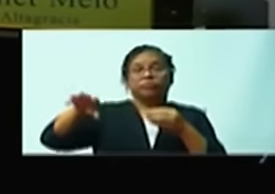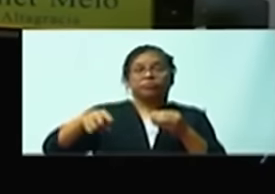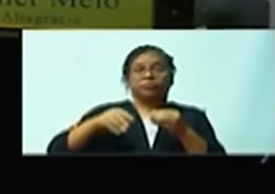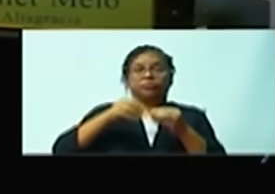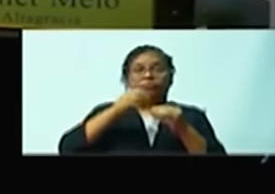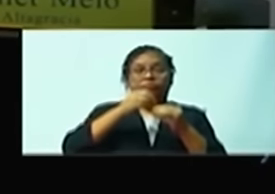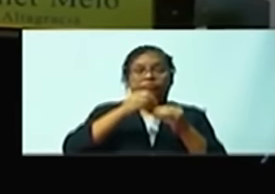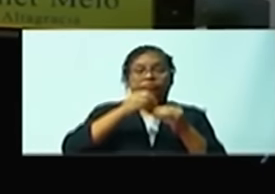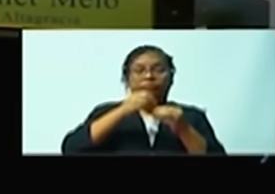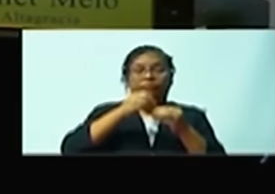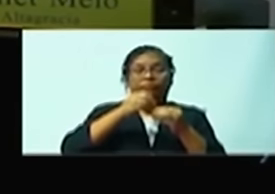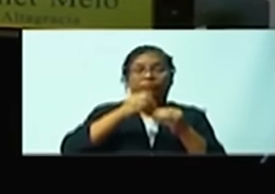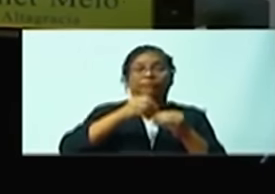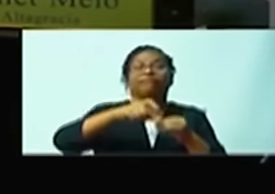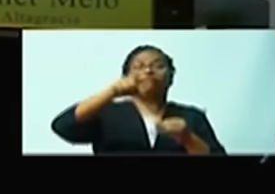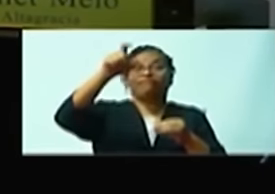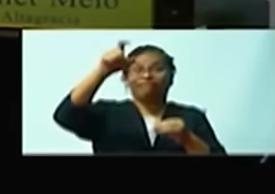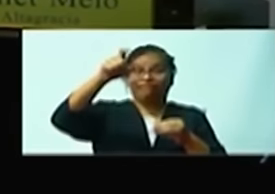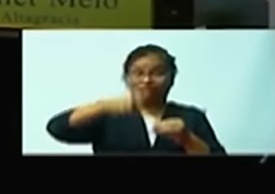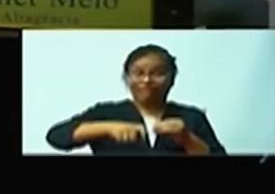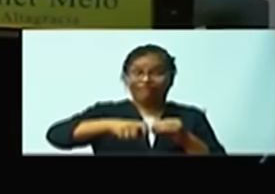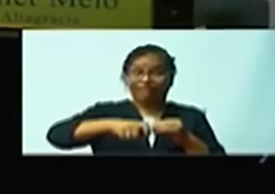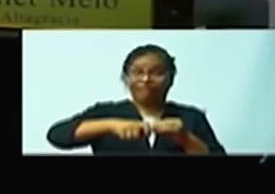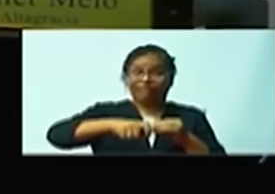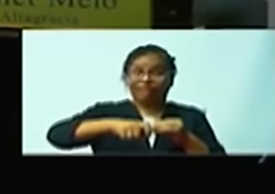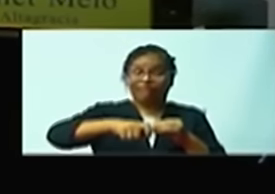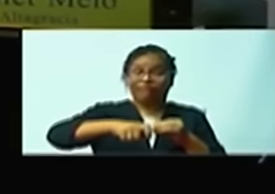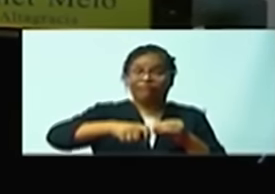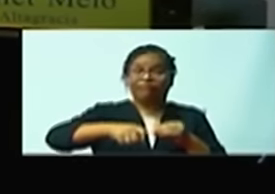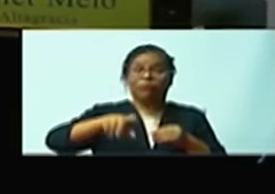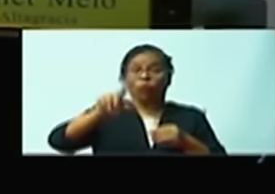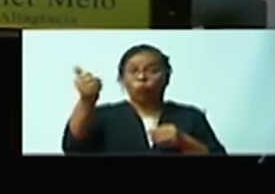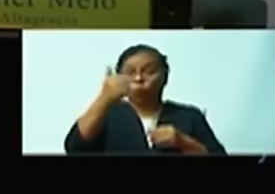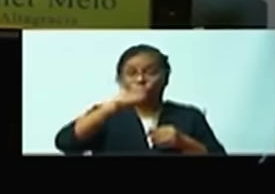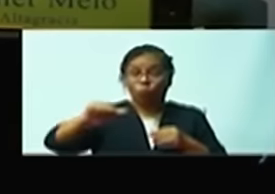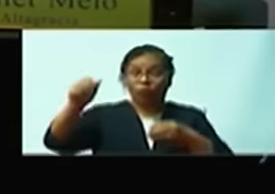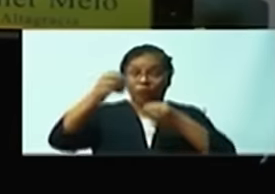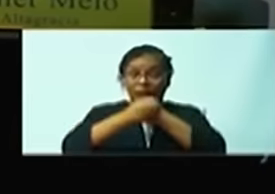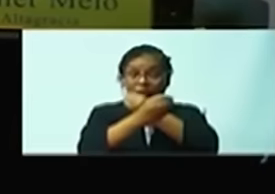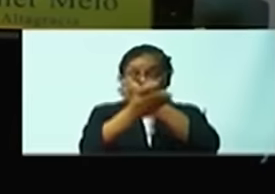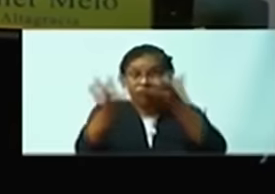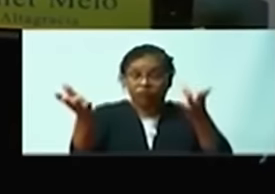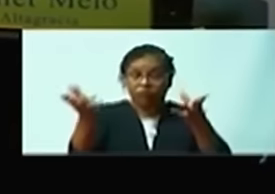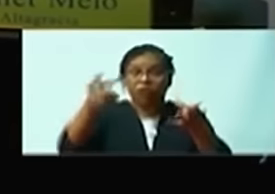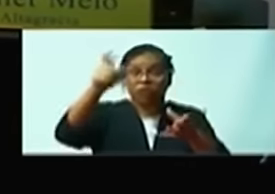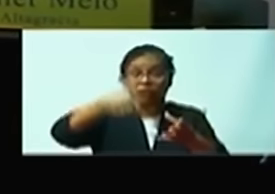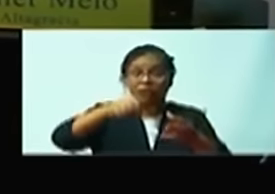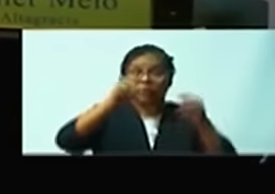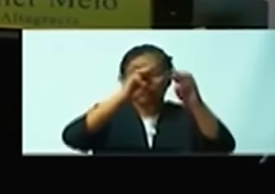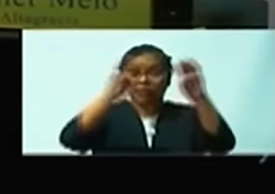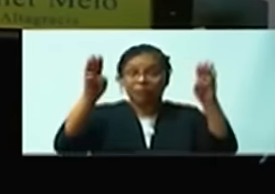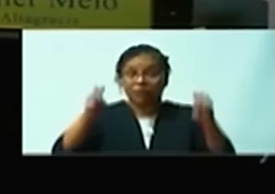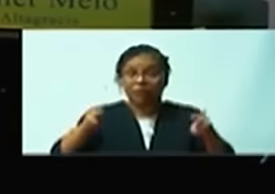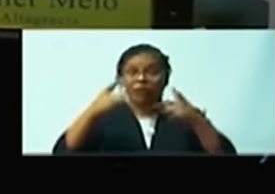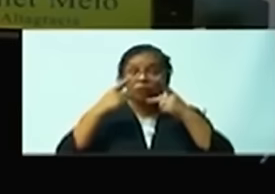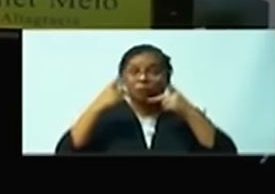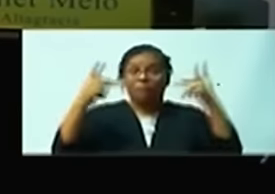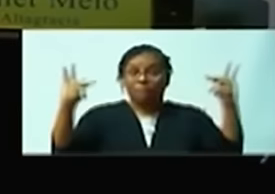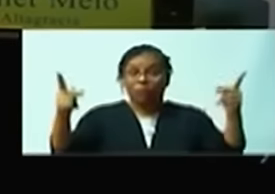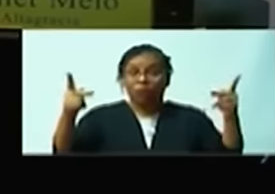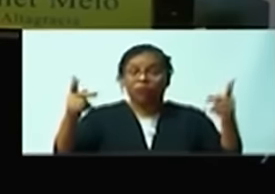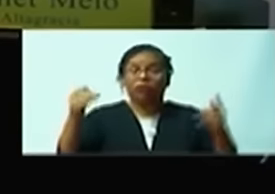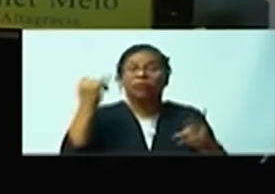debe quedar obligado a suministrar cualquier información que le sea requerida por el Ministerio Público en caso de una investigación